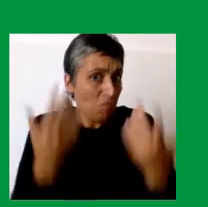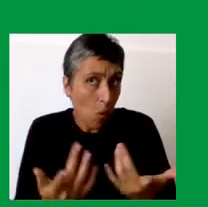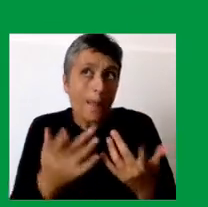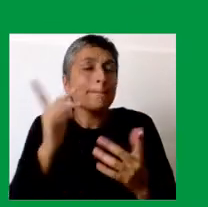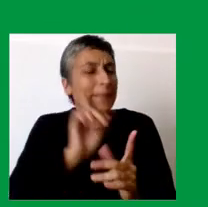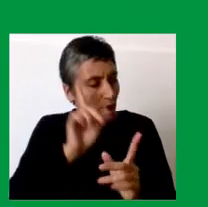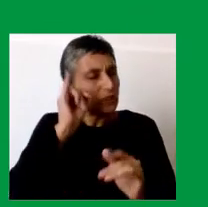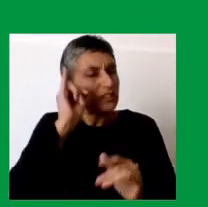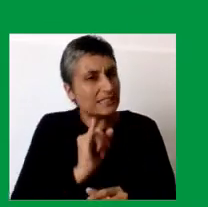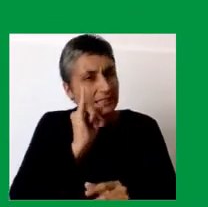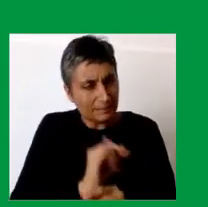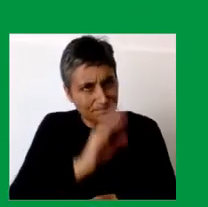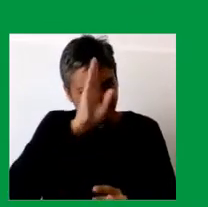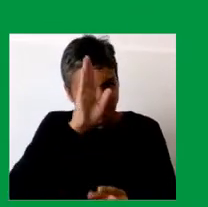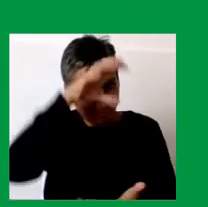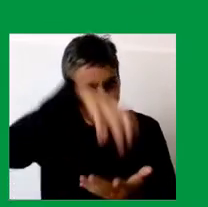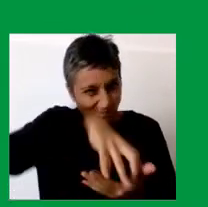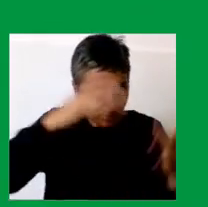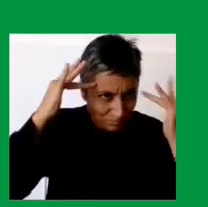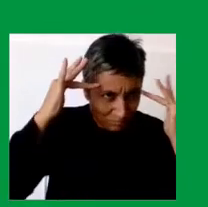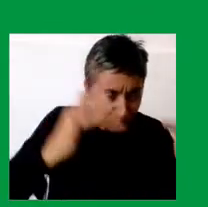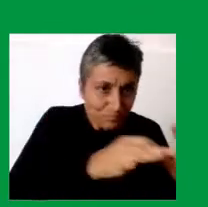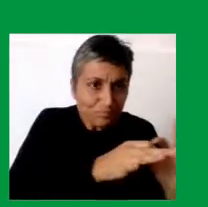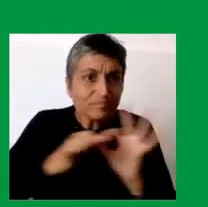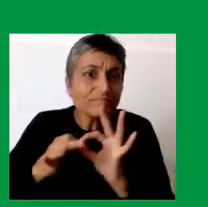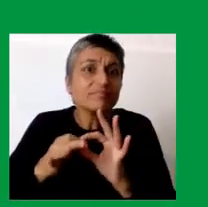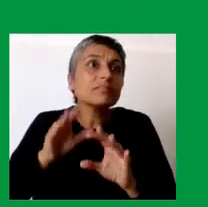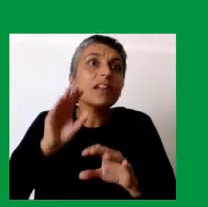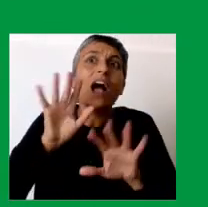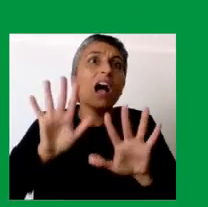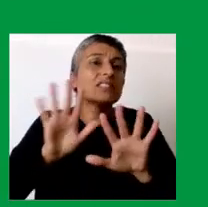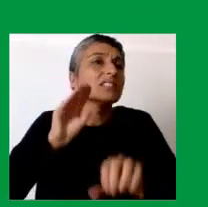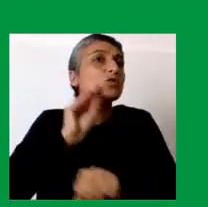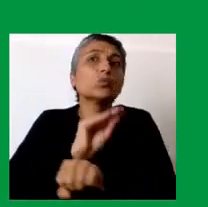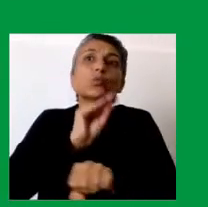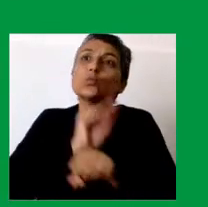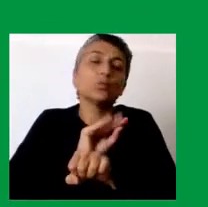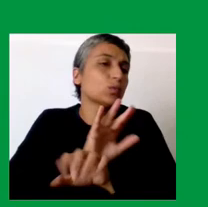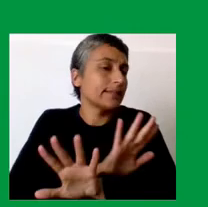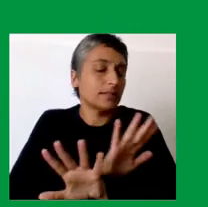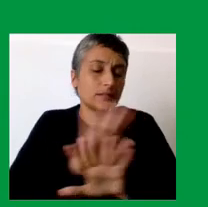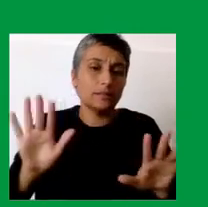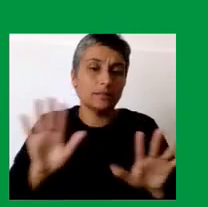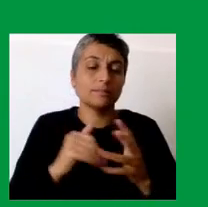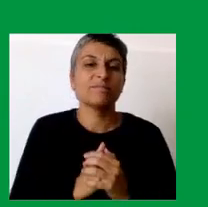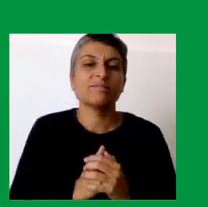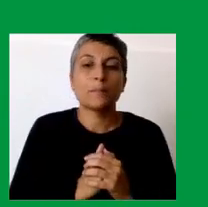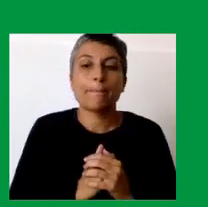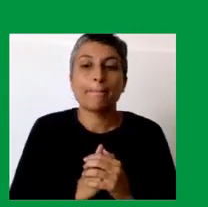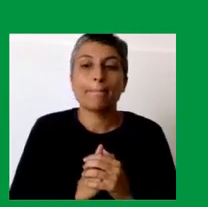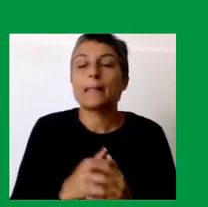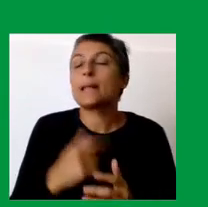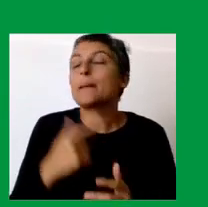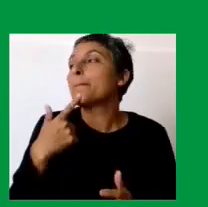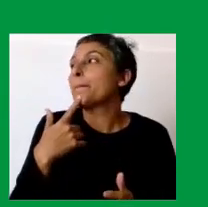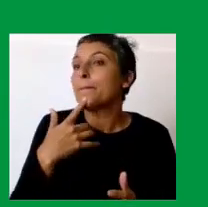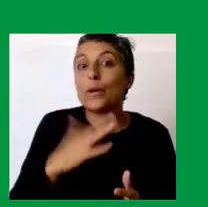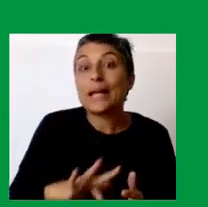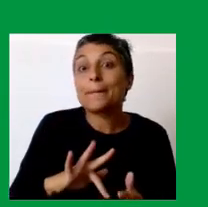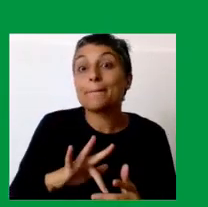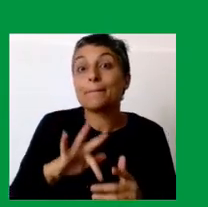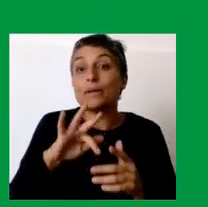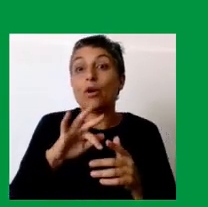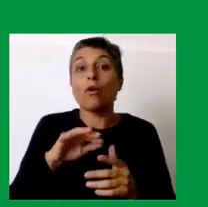educativos, es cultura, estamos inmersos en una cultura, ¿no? Por ejemplo, la escritura,